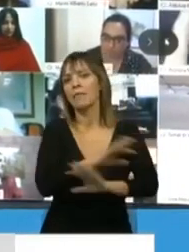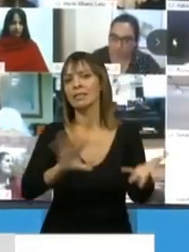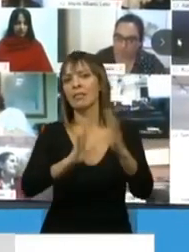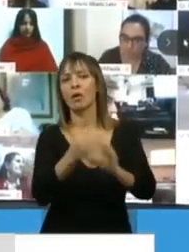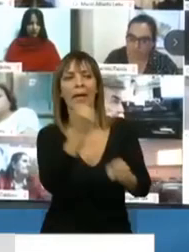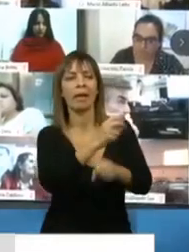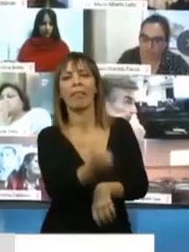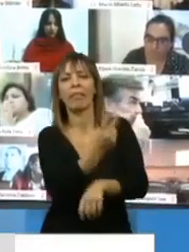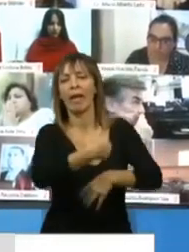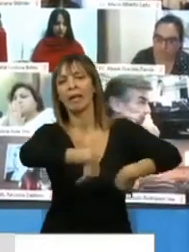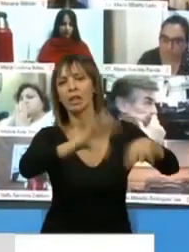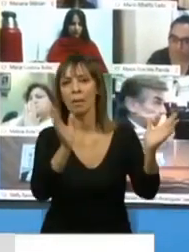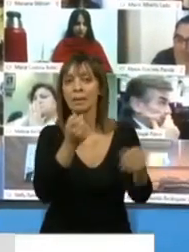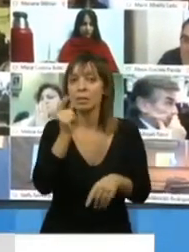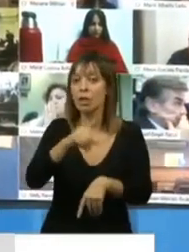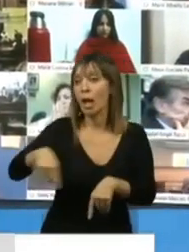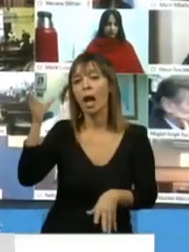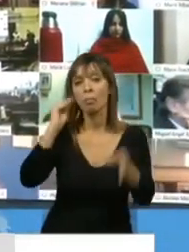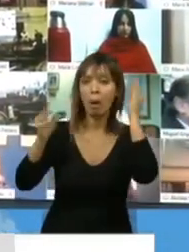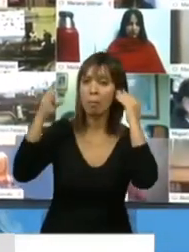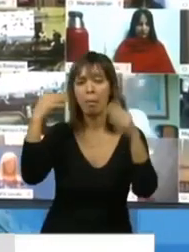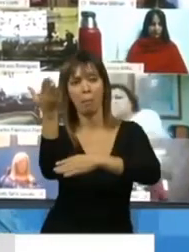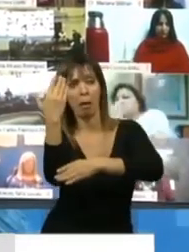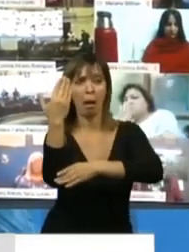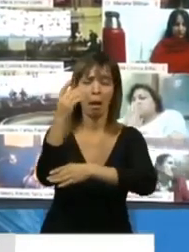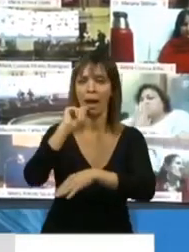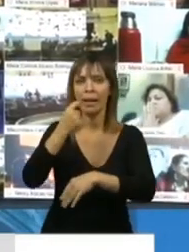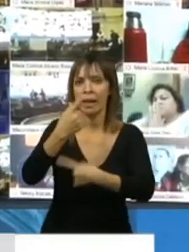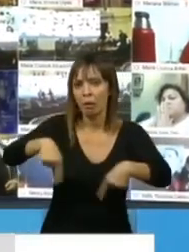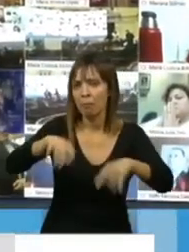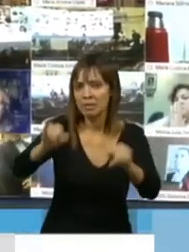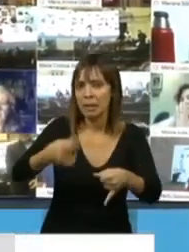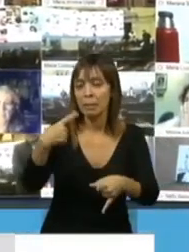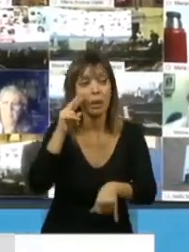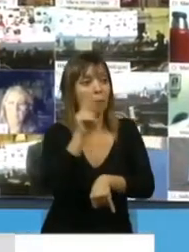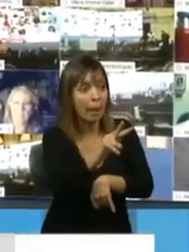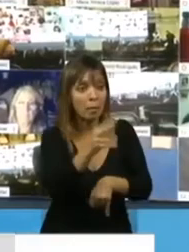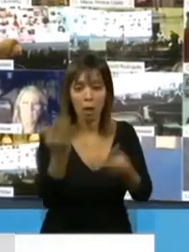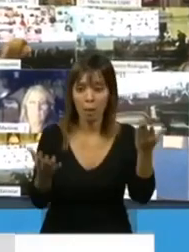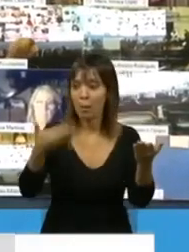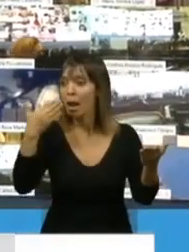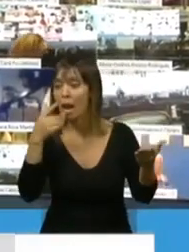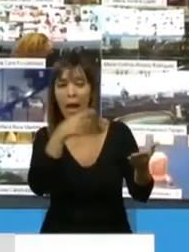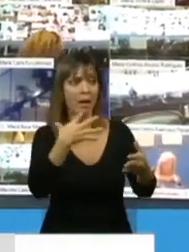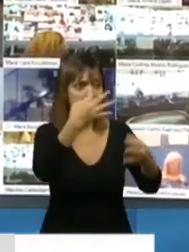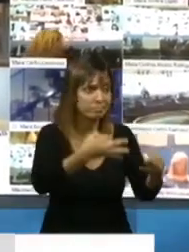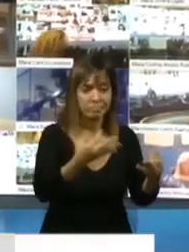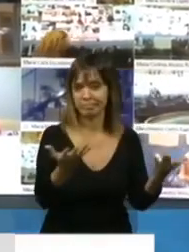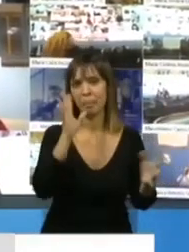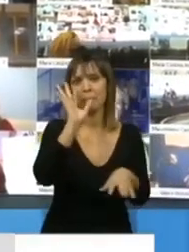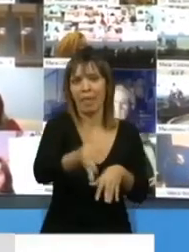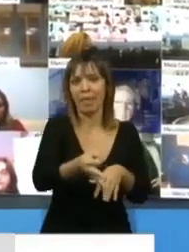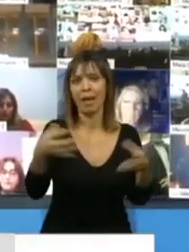precarización laboral. Si no, acá escuchamos muchos discursos, pero si nos remitimos a los hechos, queda realmente claro que los